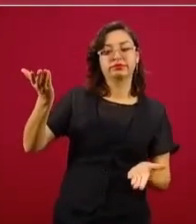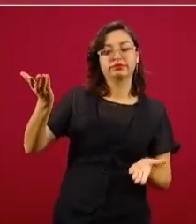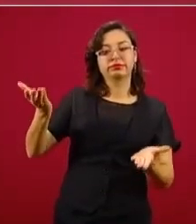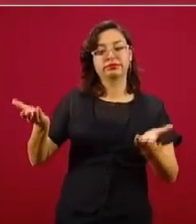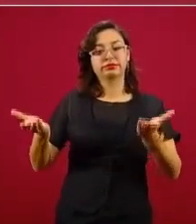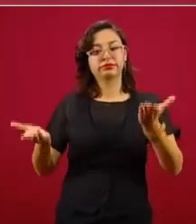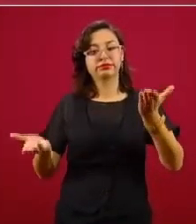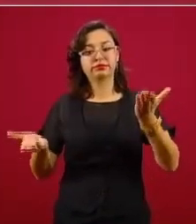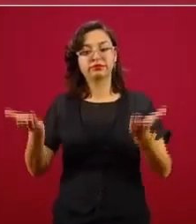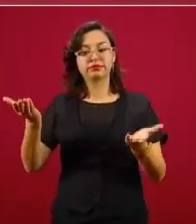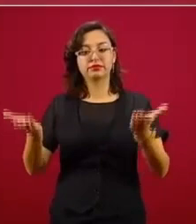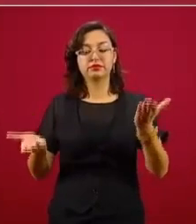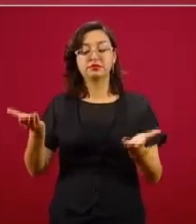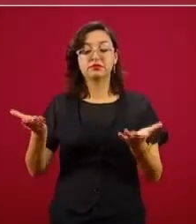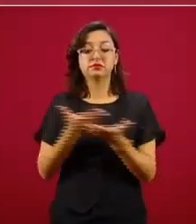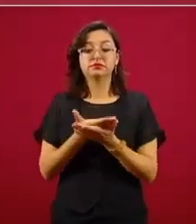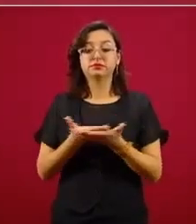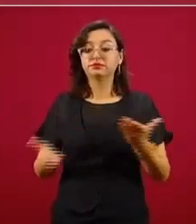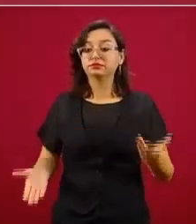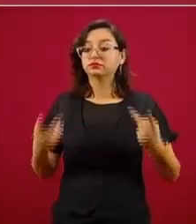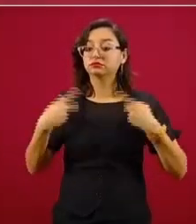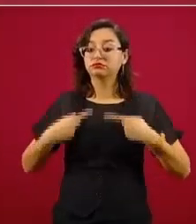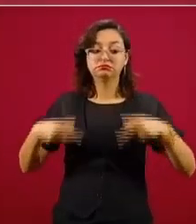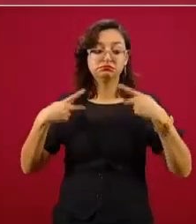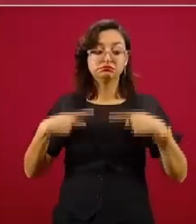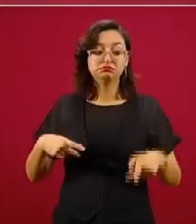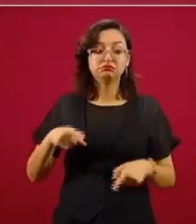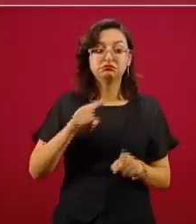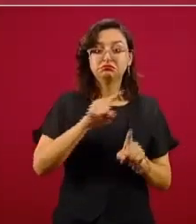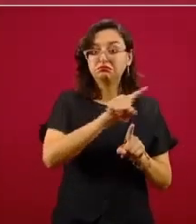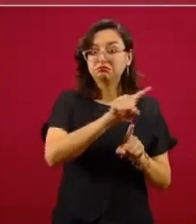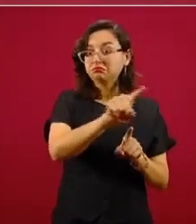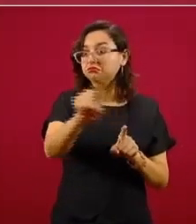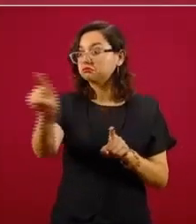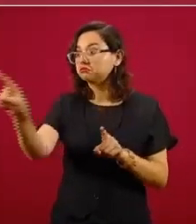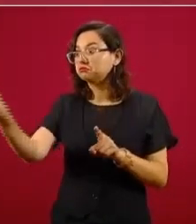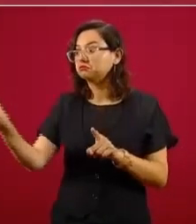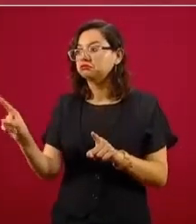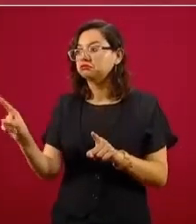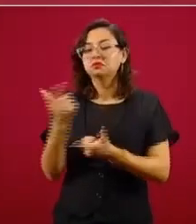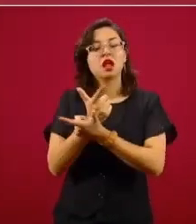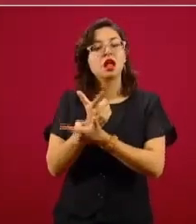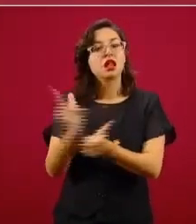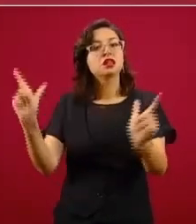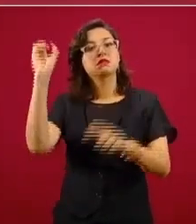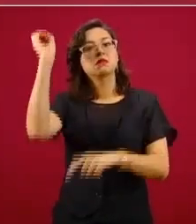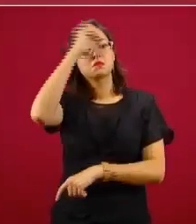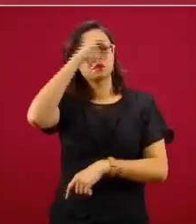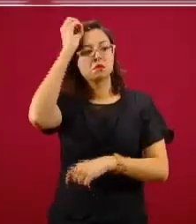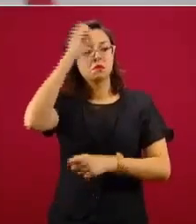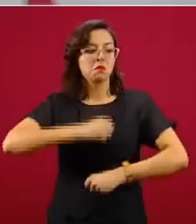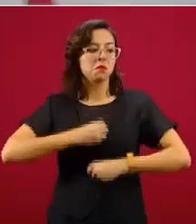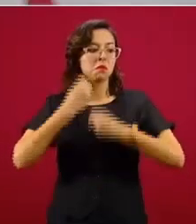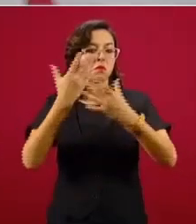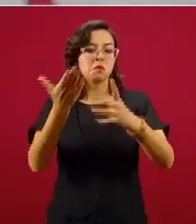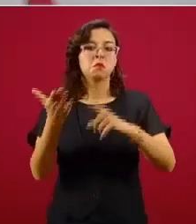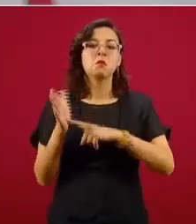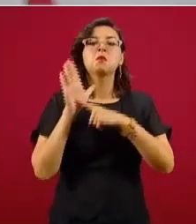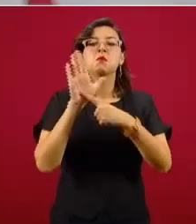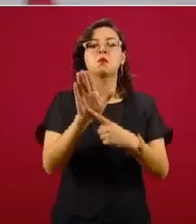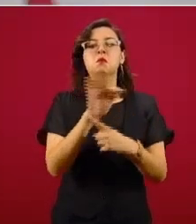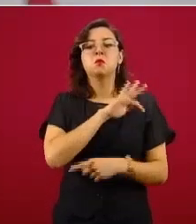Ahora, cualquier ciudadano puede dar a conocer su opinión, como era